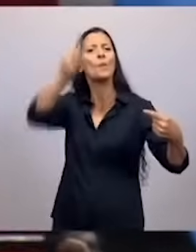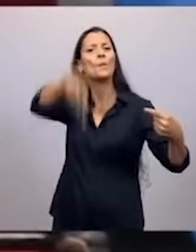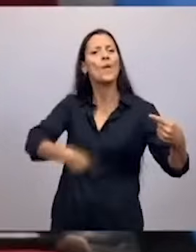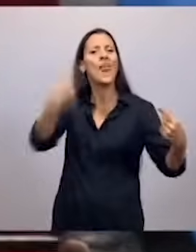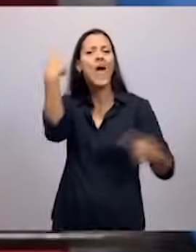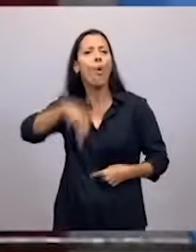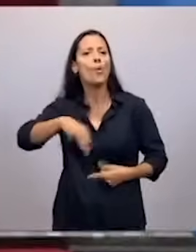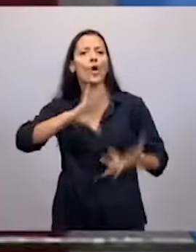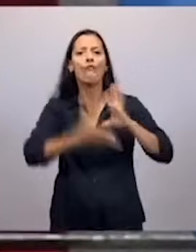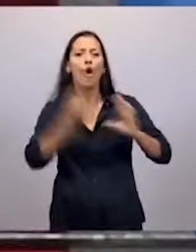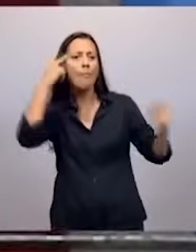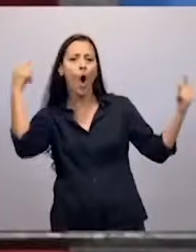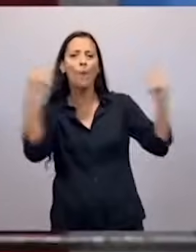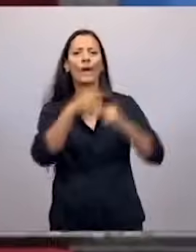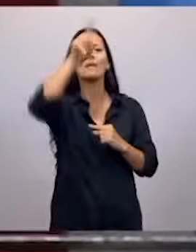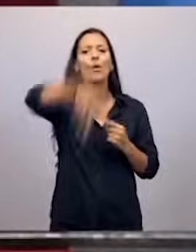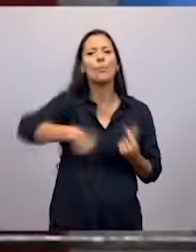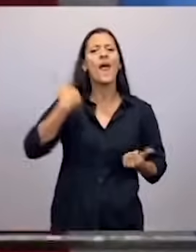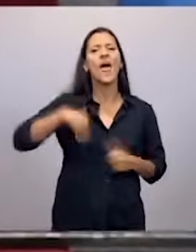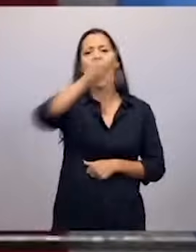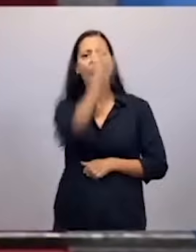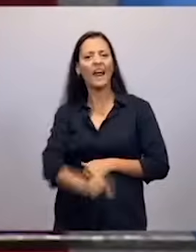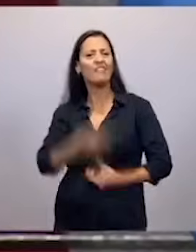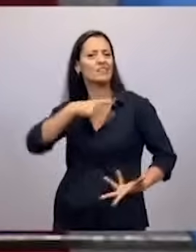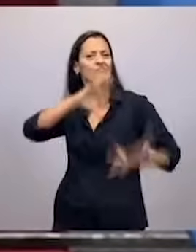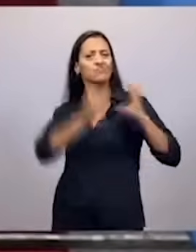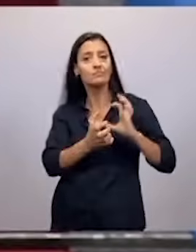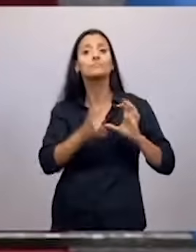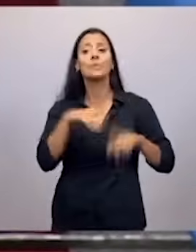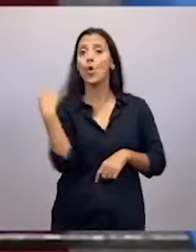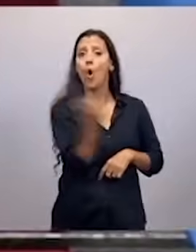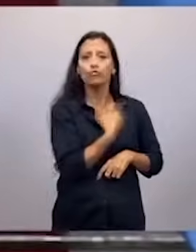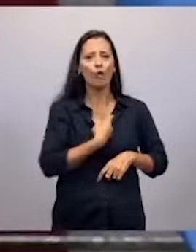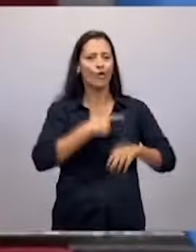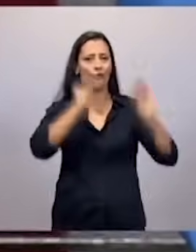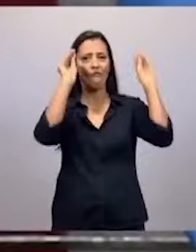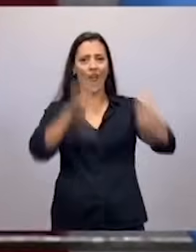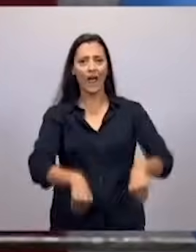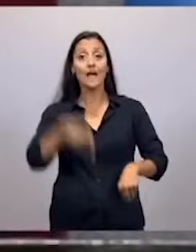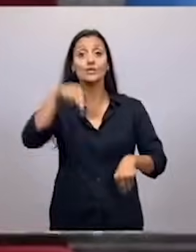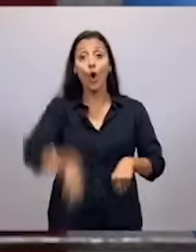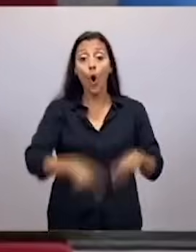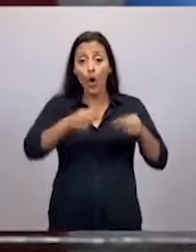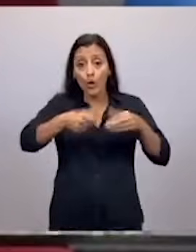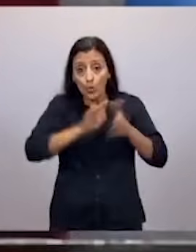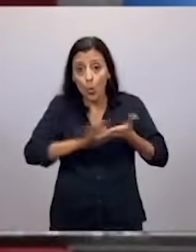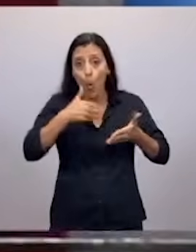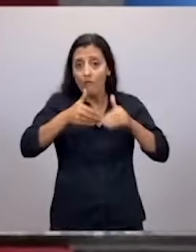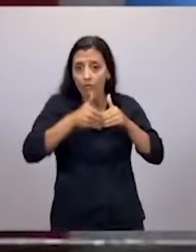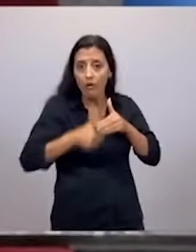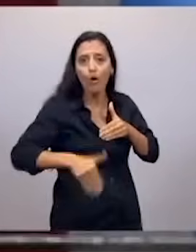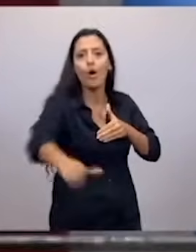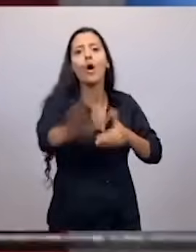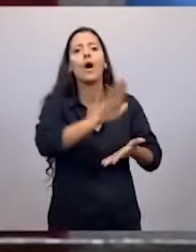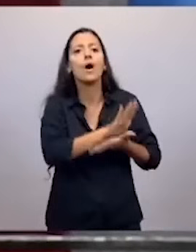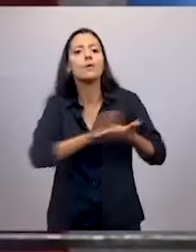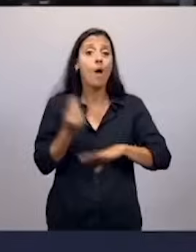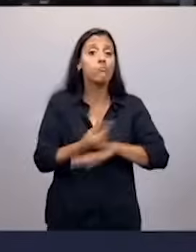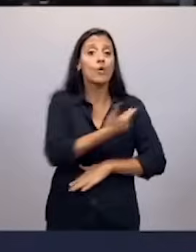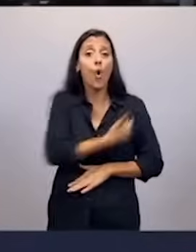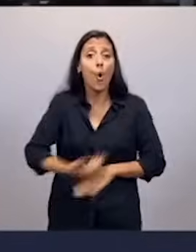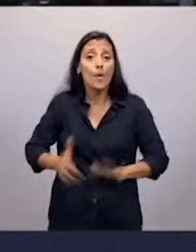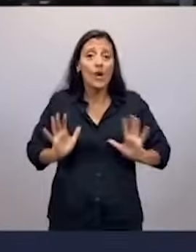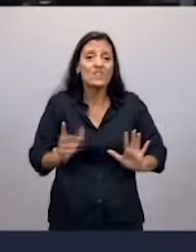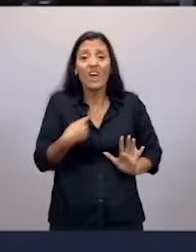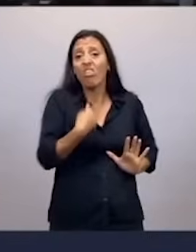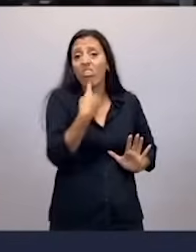en Argentina no hay vuelta atrás hoy enterramos décadas de fracasos peleas intestinas y disputas sin sentido así lo comentó m